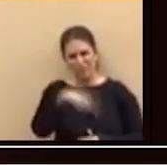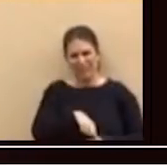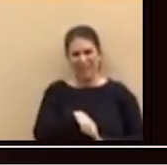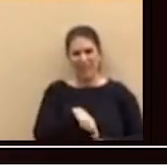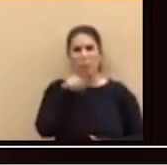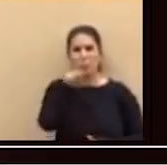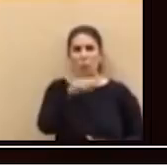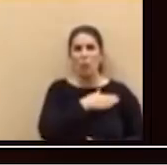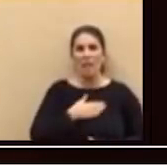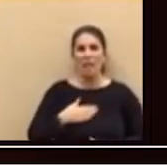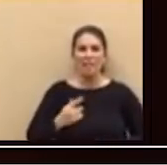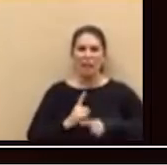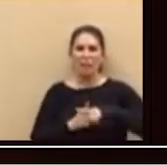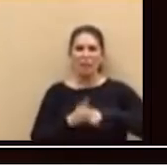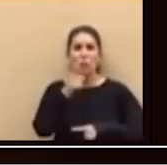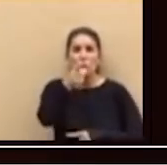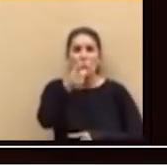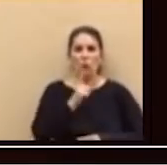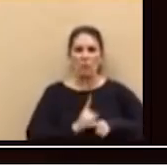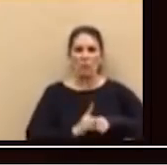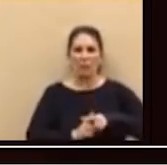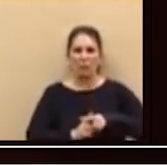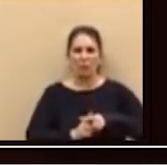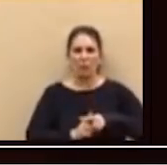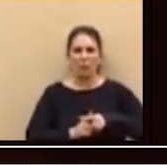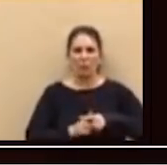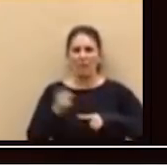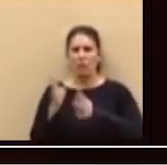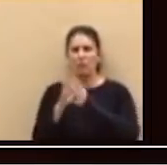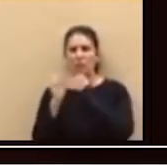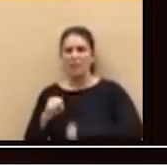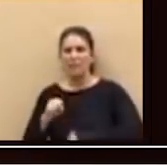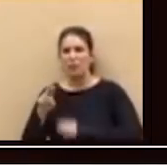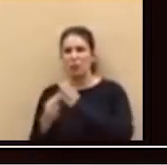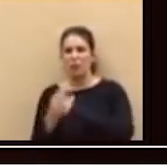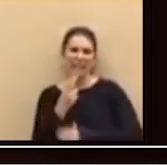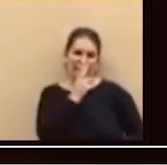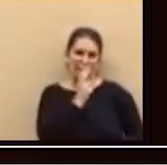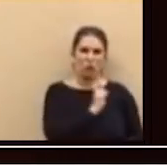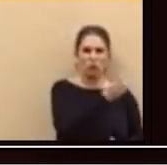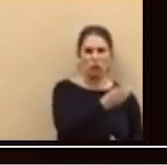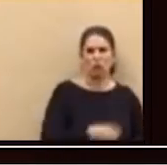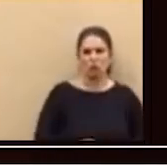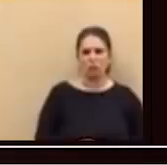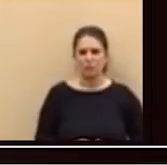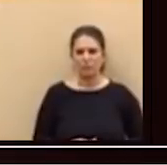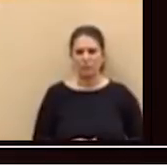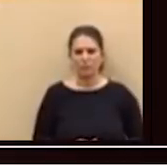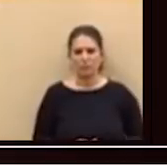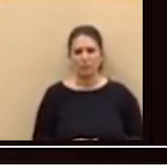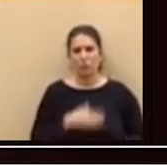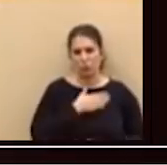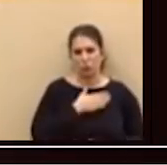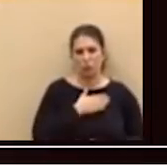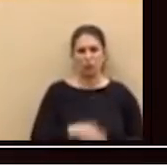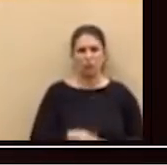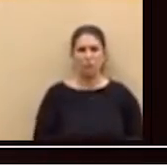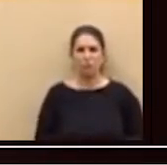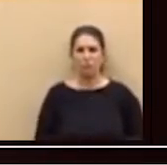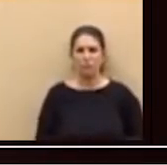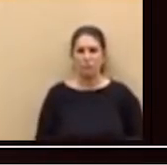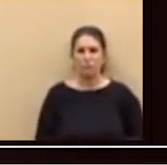medio de los que pactan con ETA y de nosotros. Y eso, señor Casado, es una